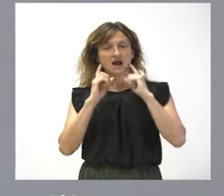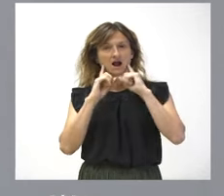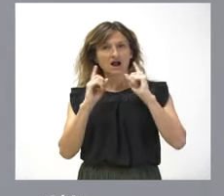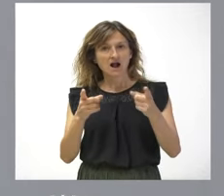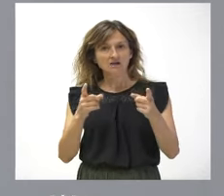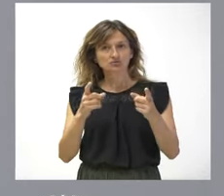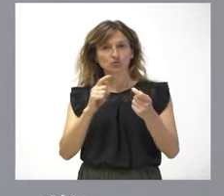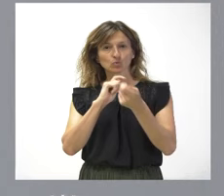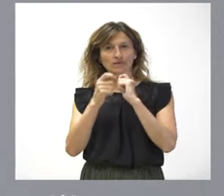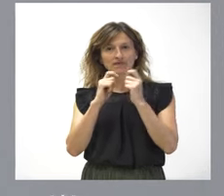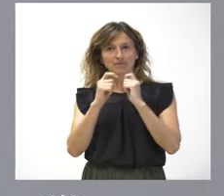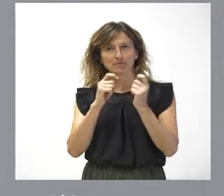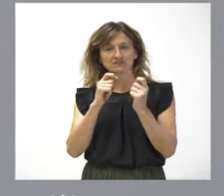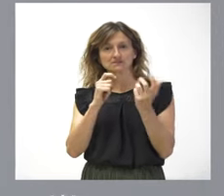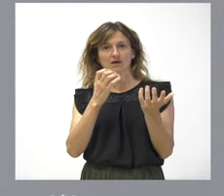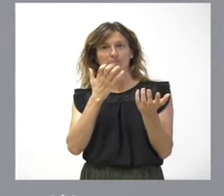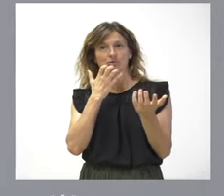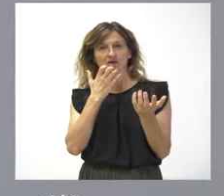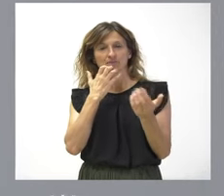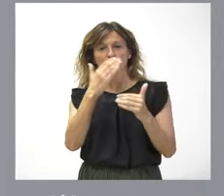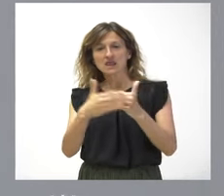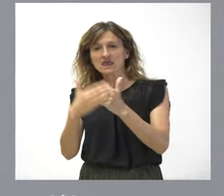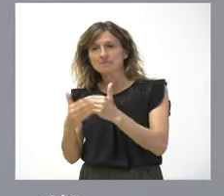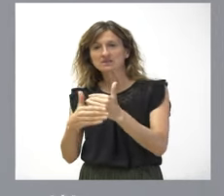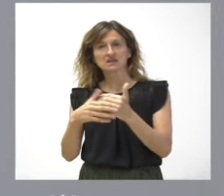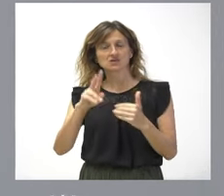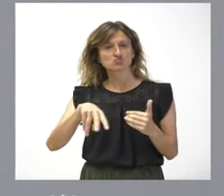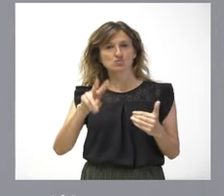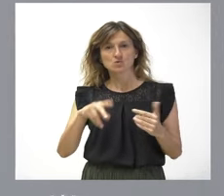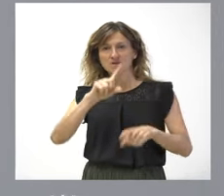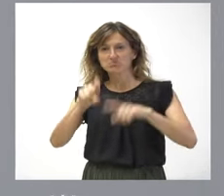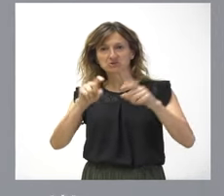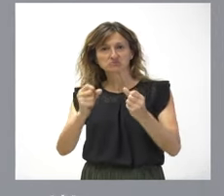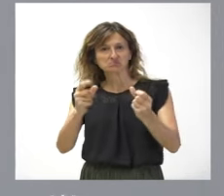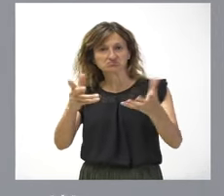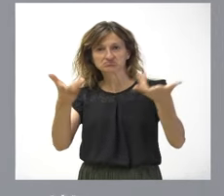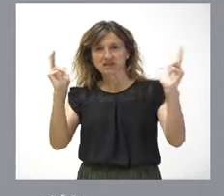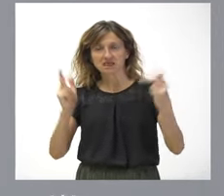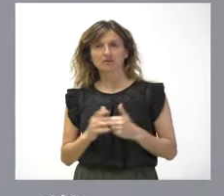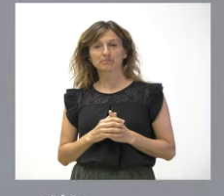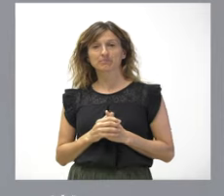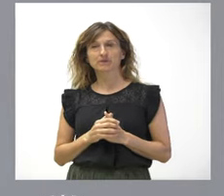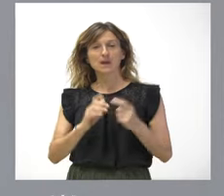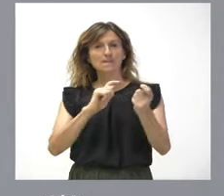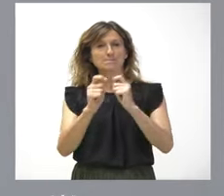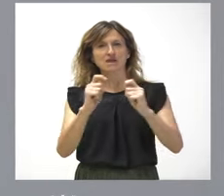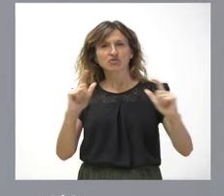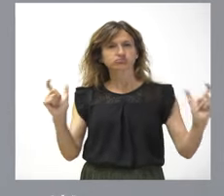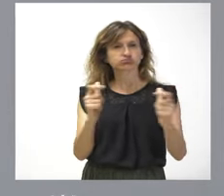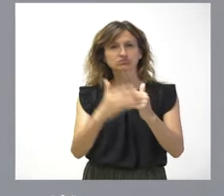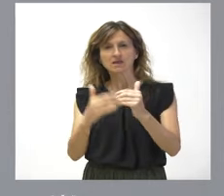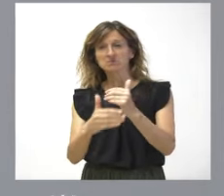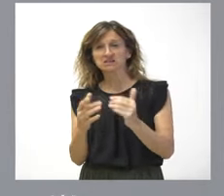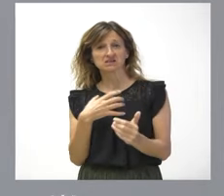rueda de prensa donde hayamos limitado el número de preguntas ni hayamos limitado el número de medios que puedan hacer